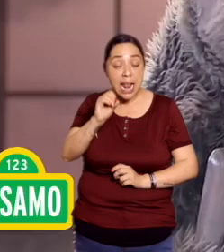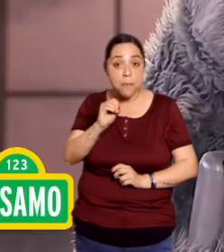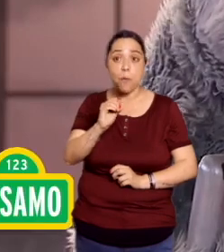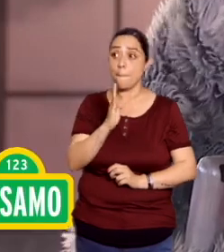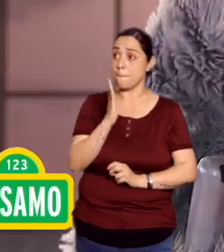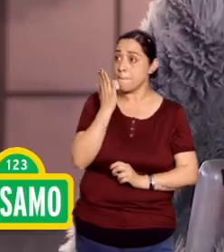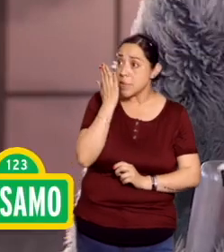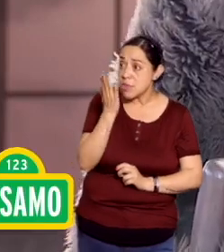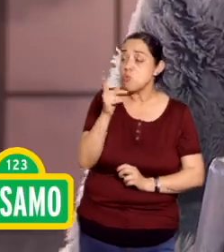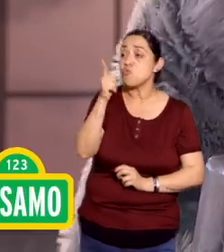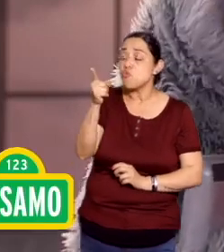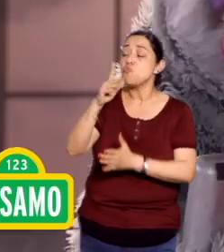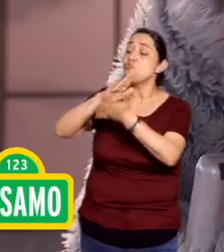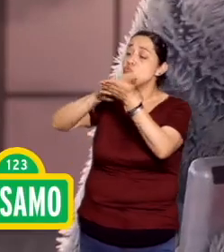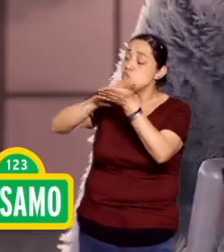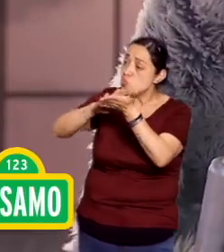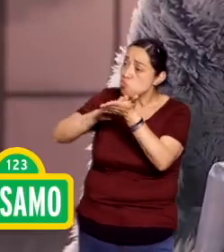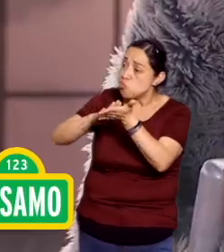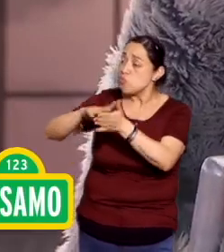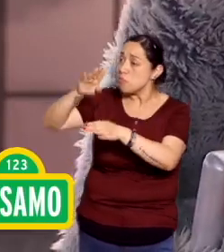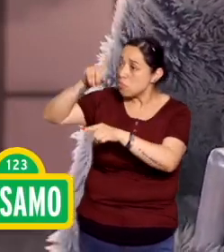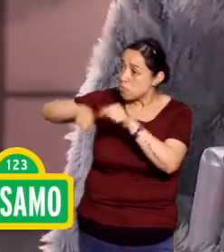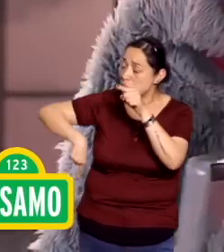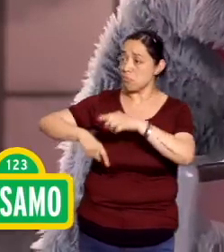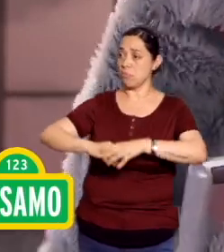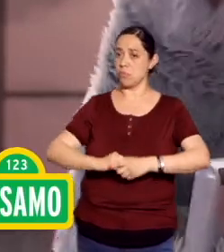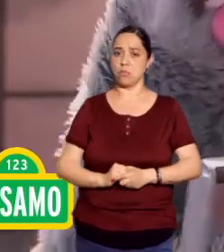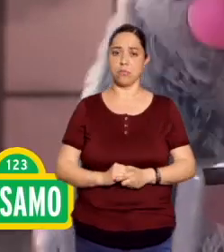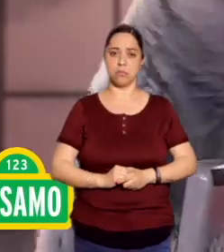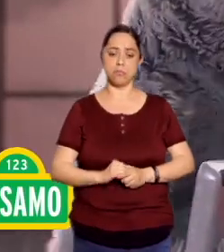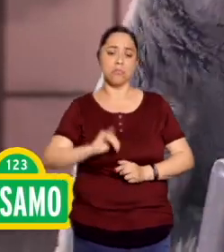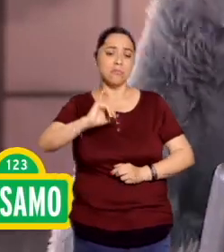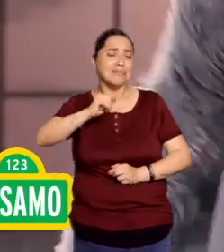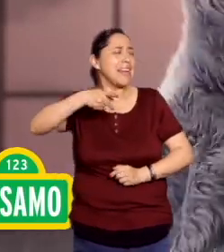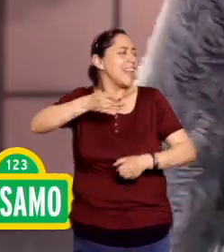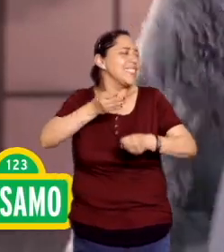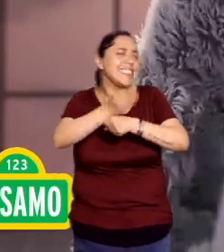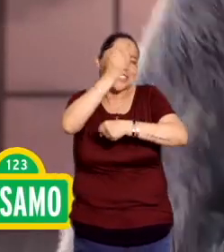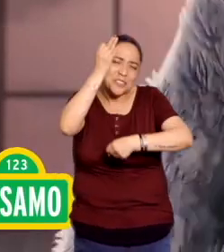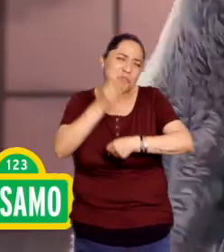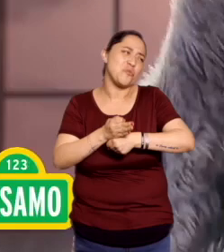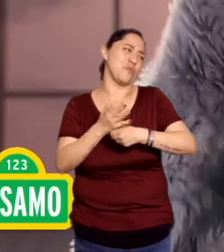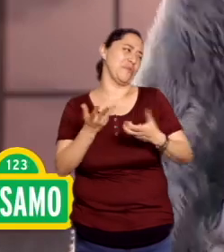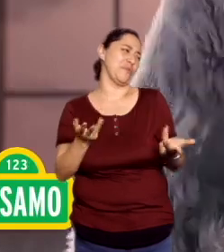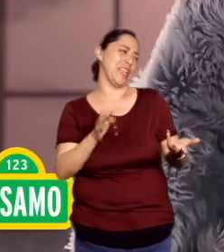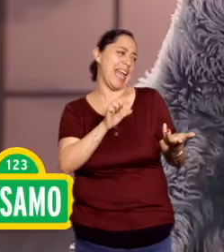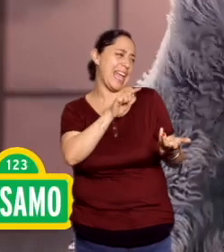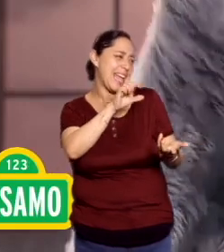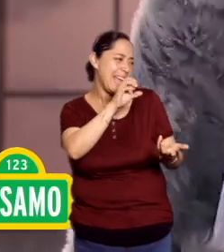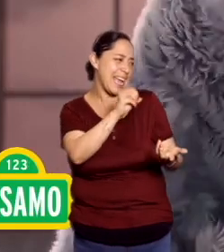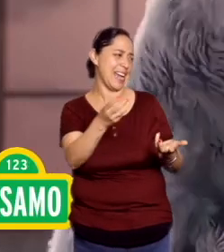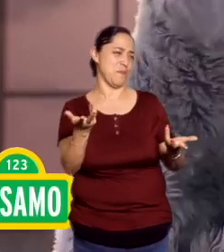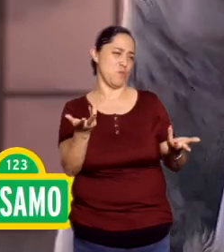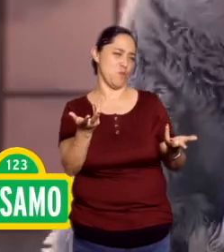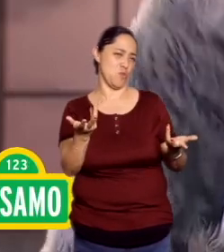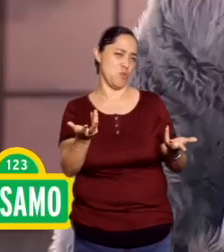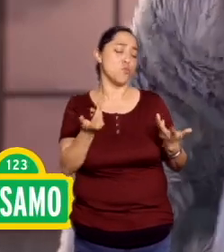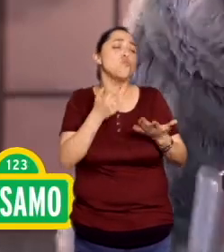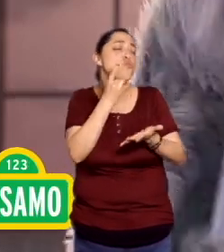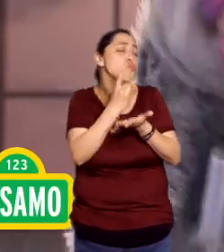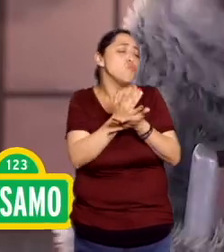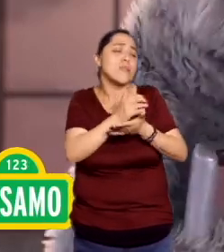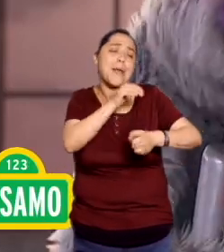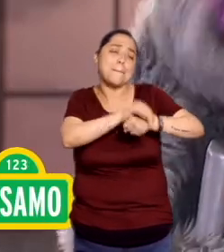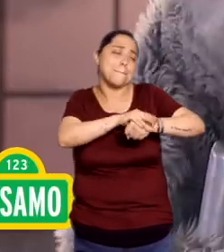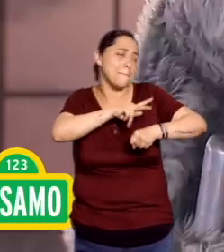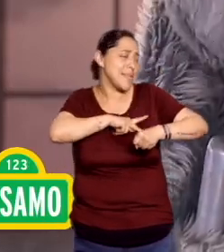Elmo le pidió al monstruo que borrara esa foto. Pero es muy chistosa, Elmo. Y además, solo está